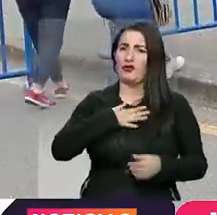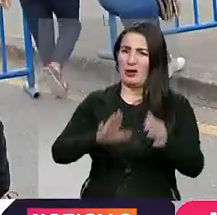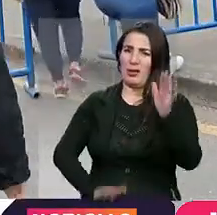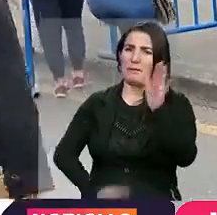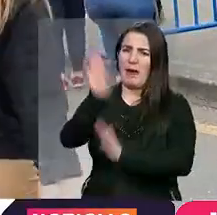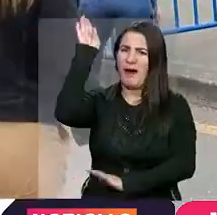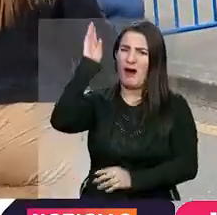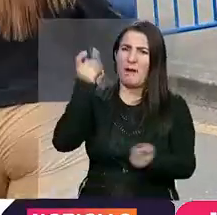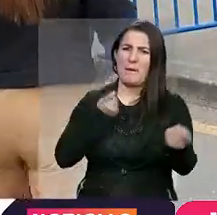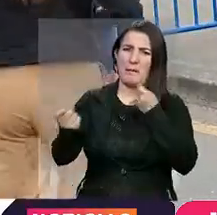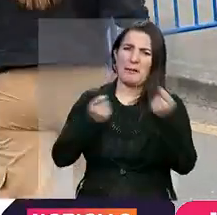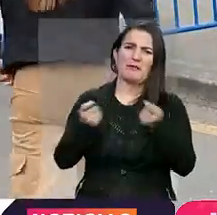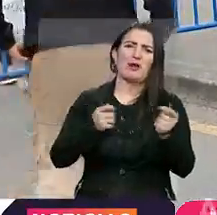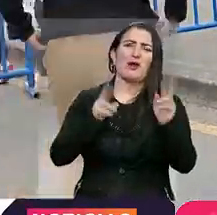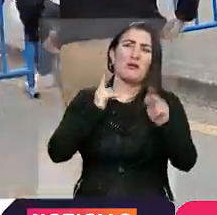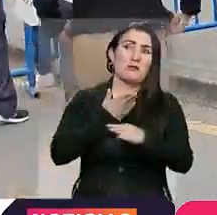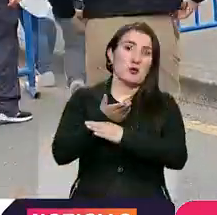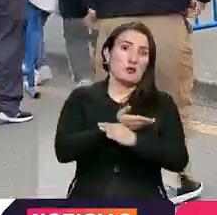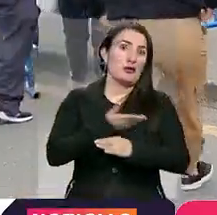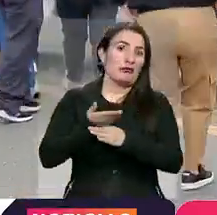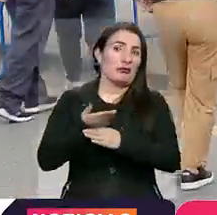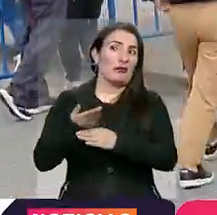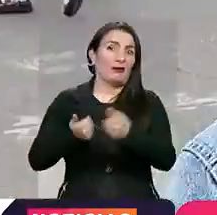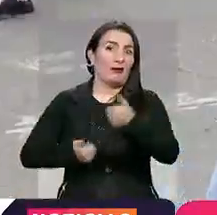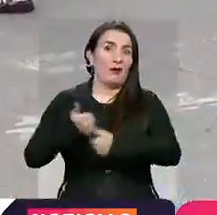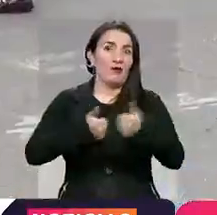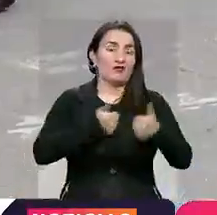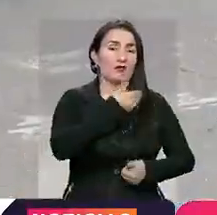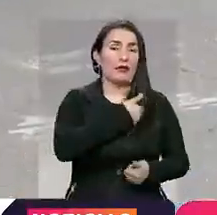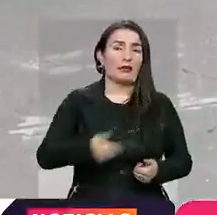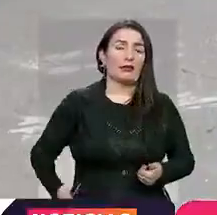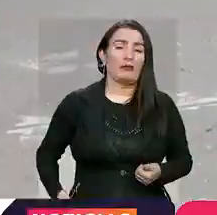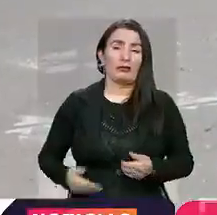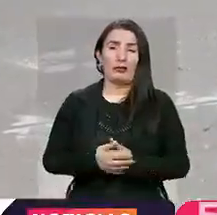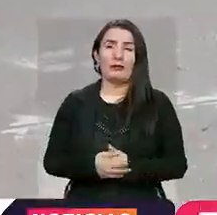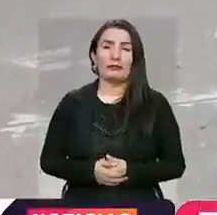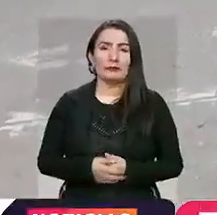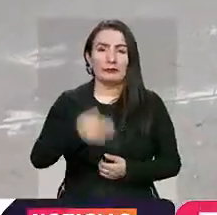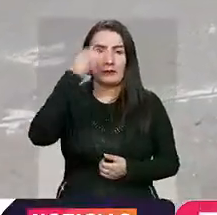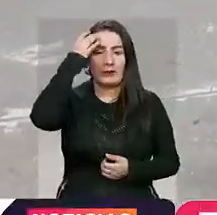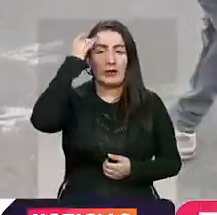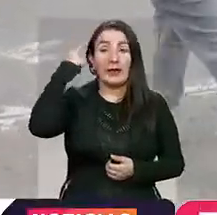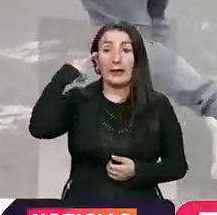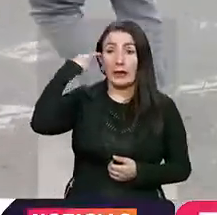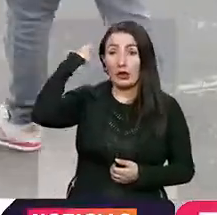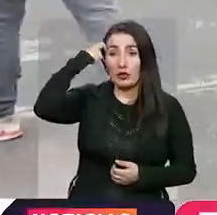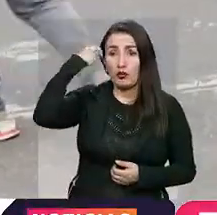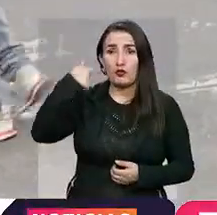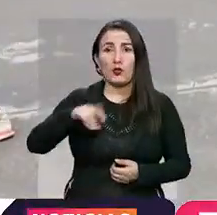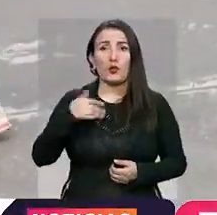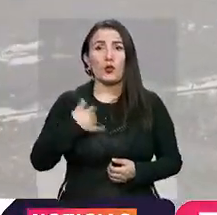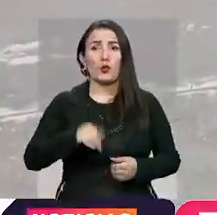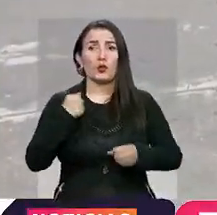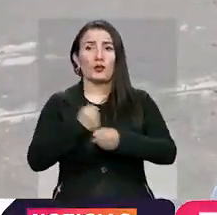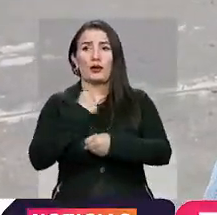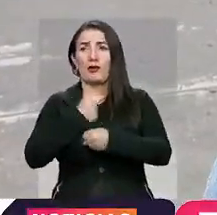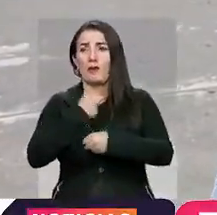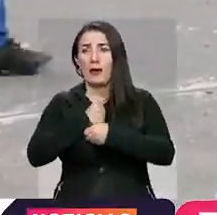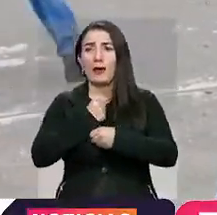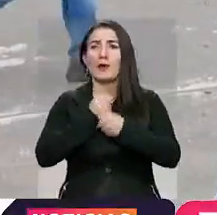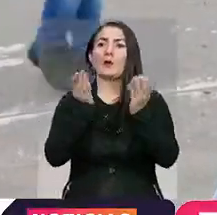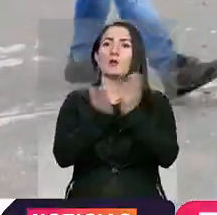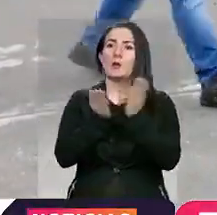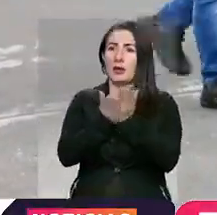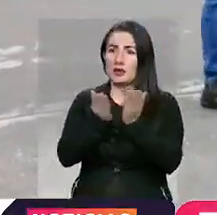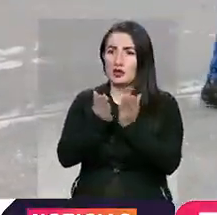se maneja bien las propuestas que estén planteando. Los retos bastantes en cuanto a la parte de trabajo,